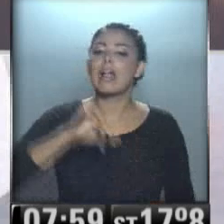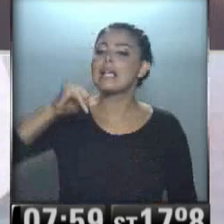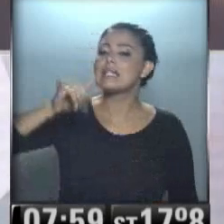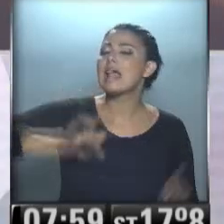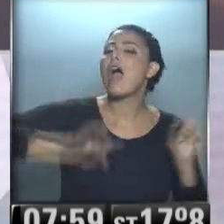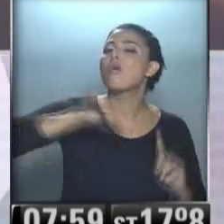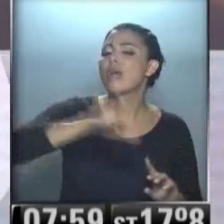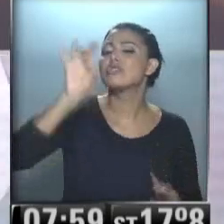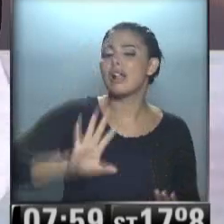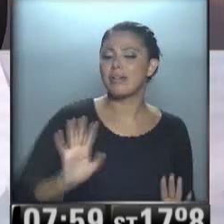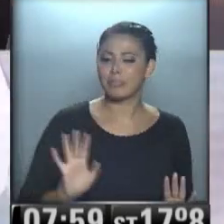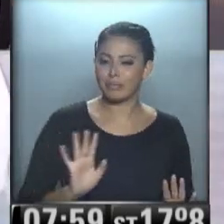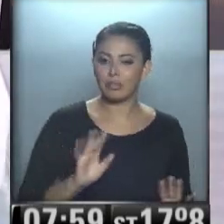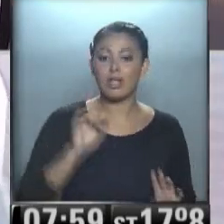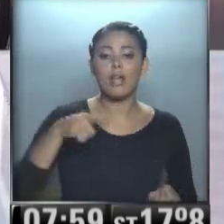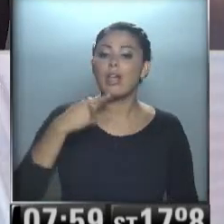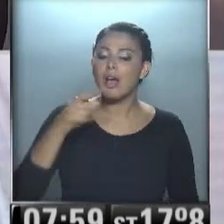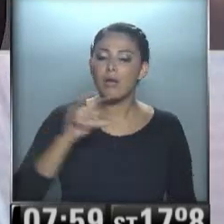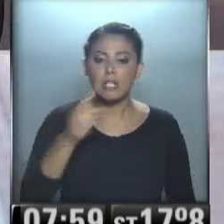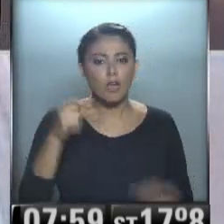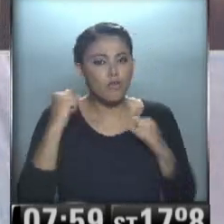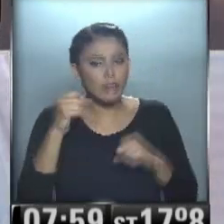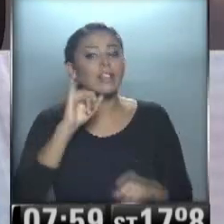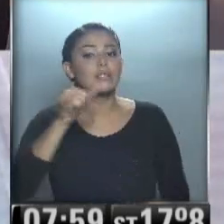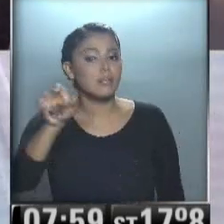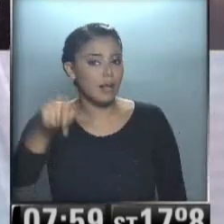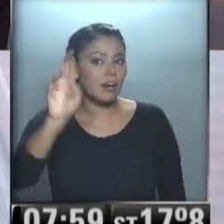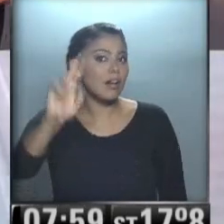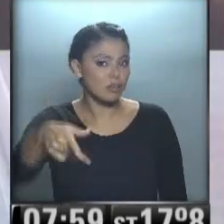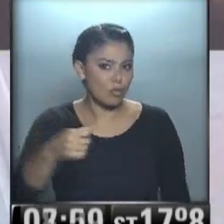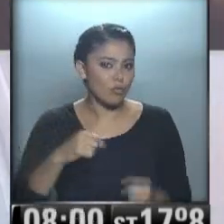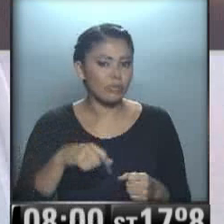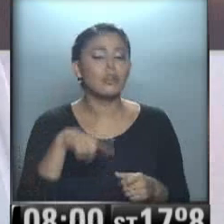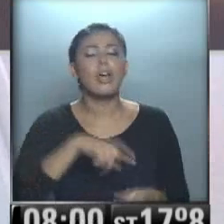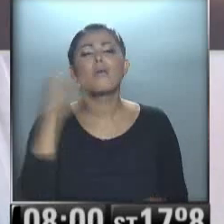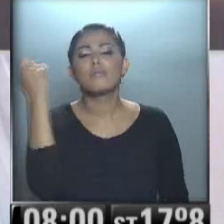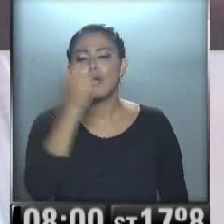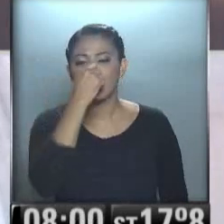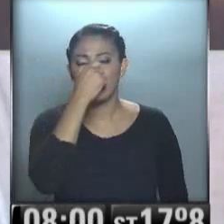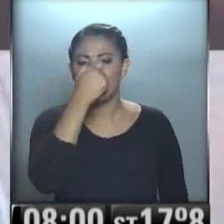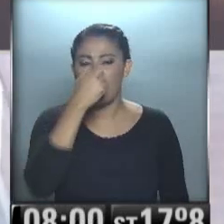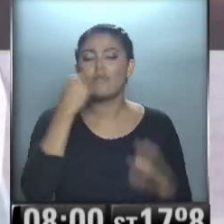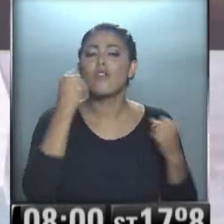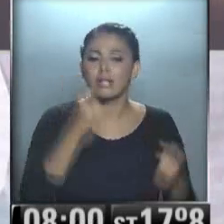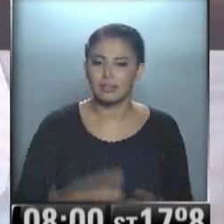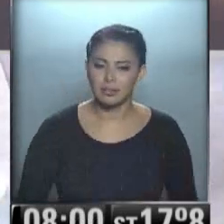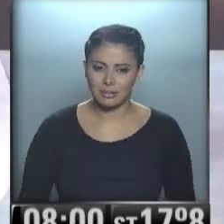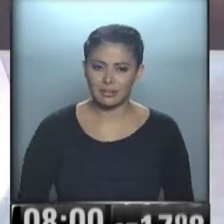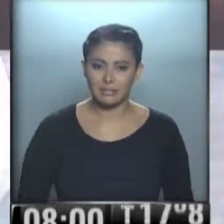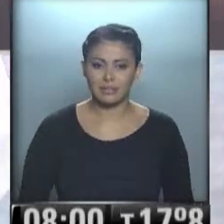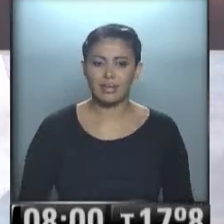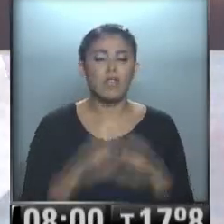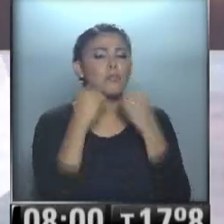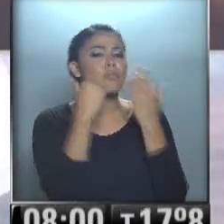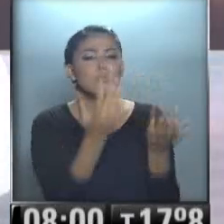sí. Pero intensos. Pero intensos, intenso. Agrega Claudio, y tiene razón. Eso es lo importante, la intensidad, no tanto, digamos,